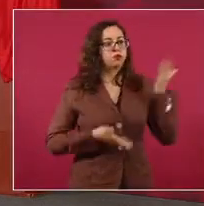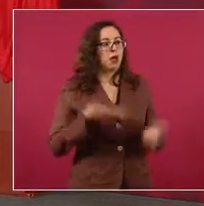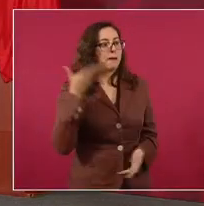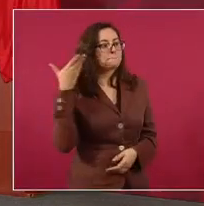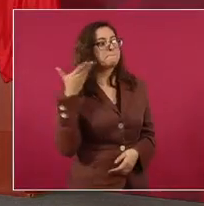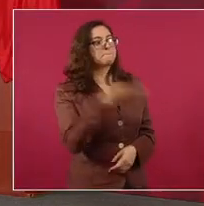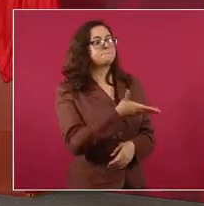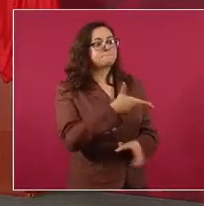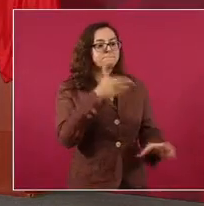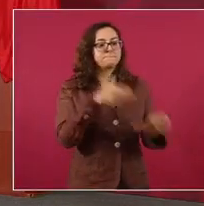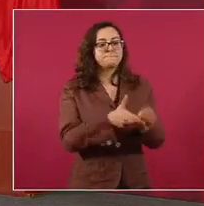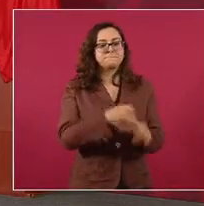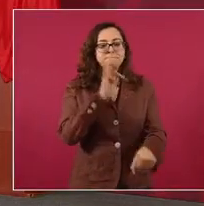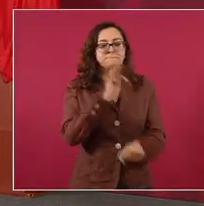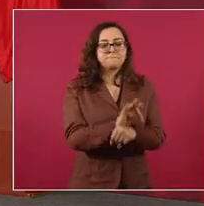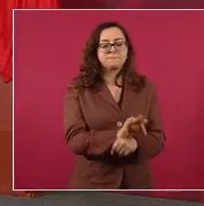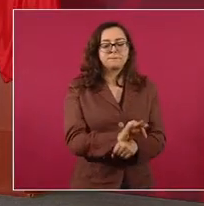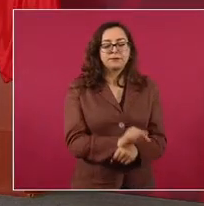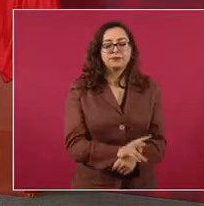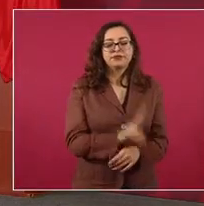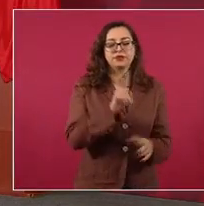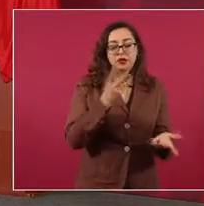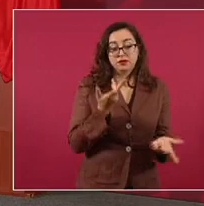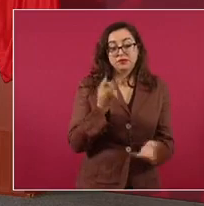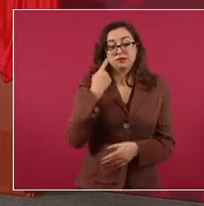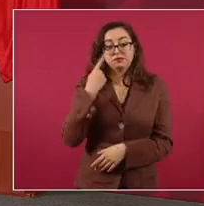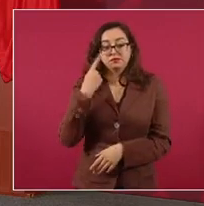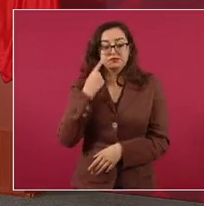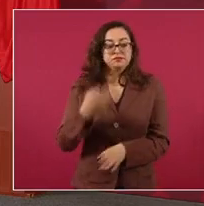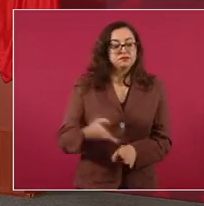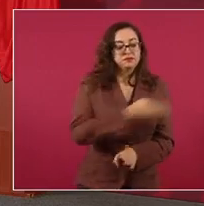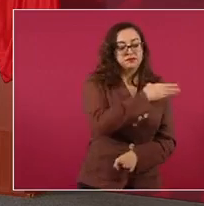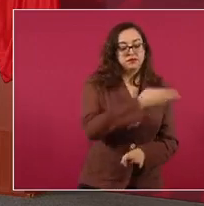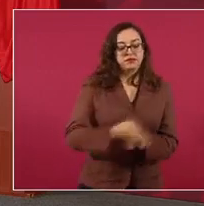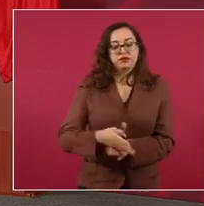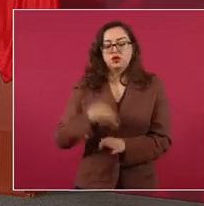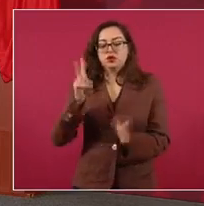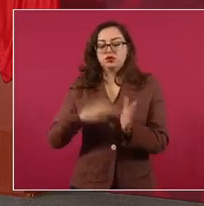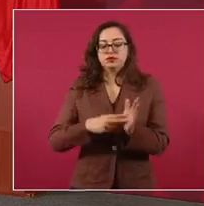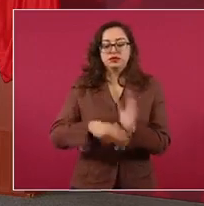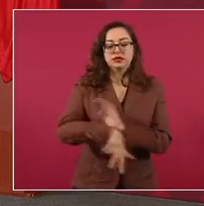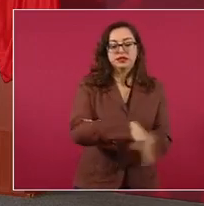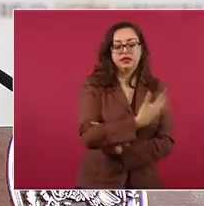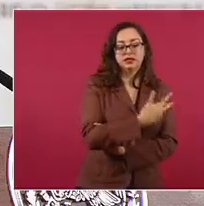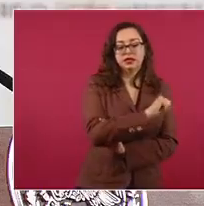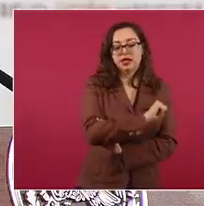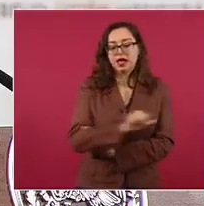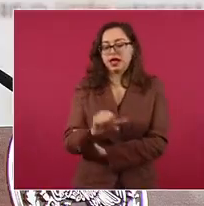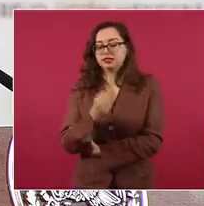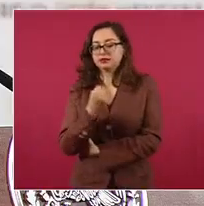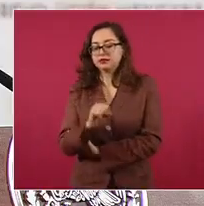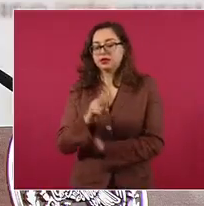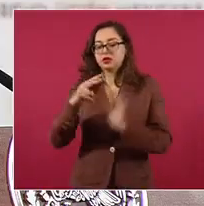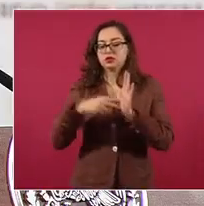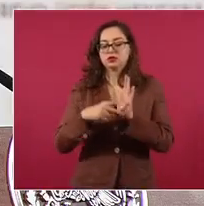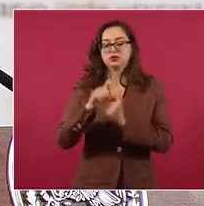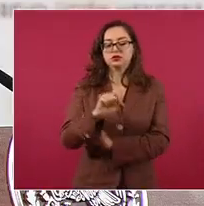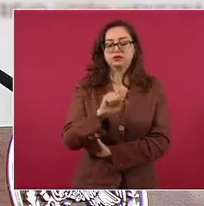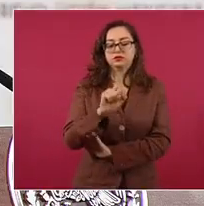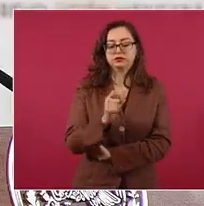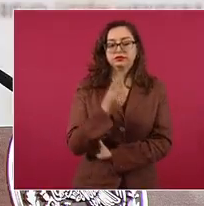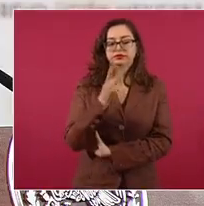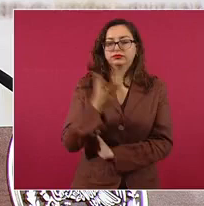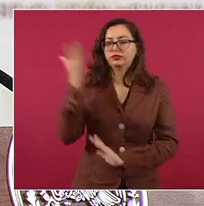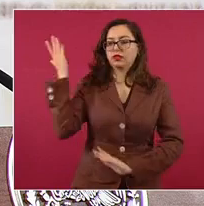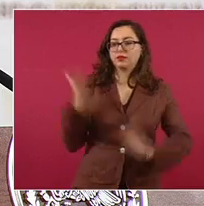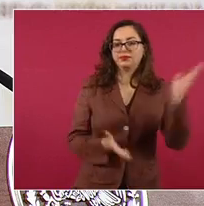mundial. Solo de 2013 a la fecha, a septiembre de 2022, la Comar ha registrado